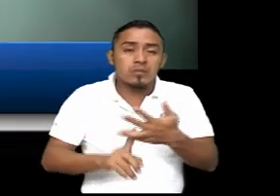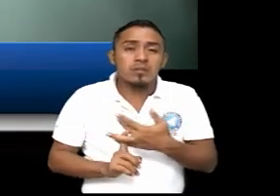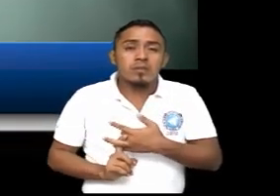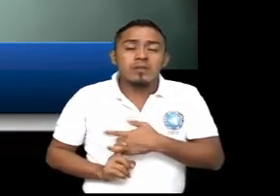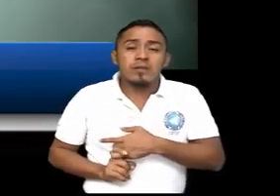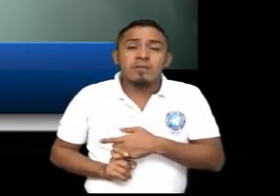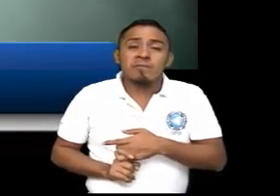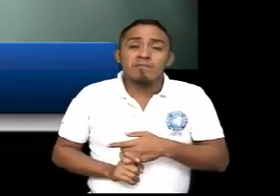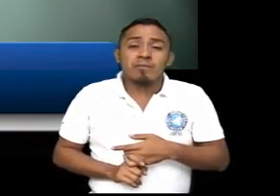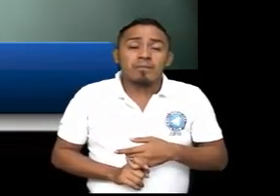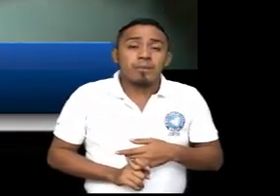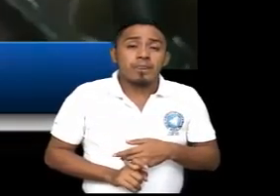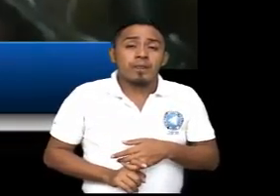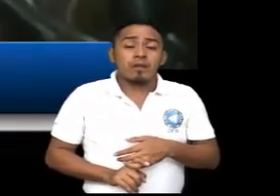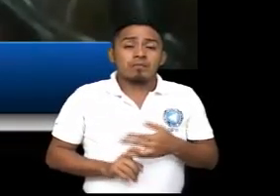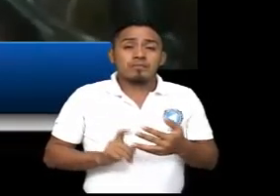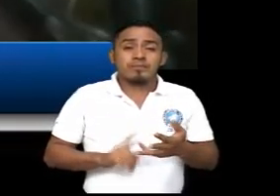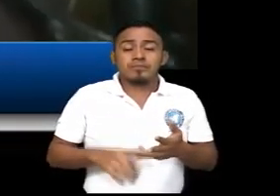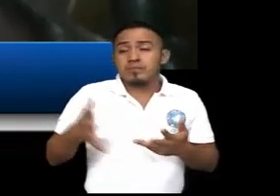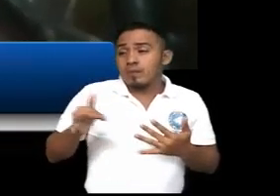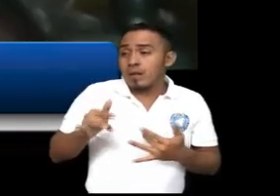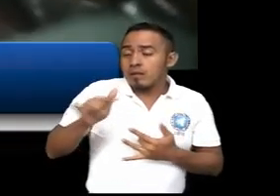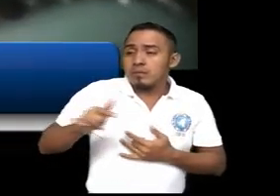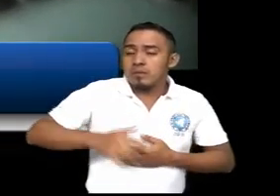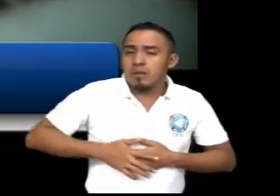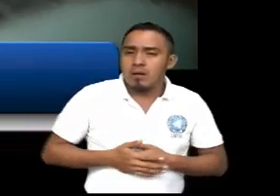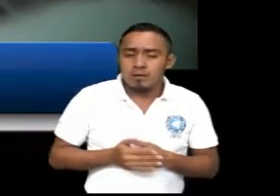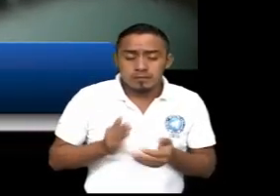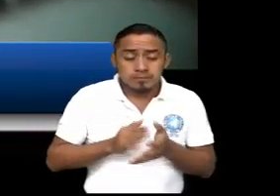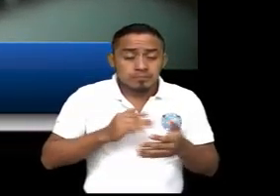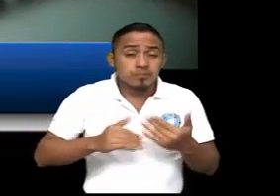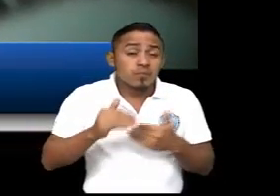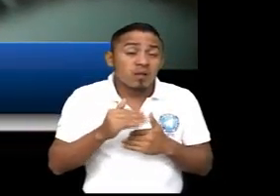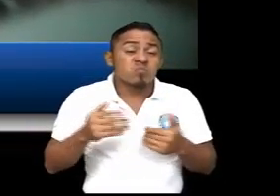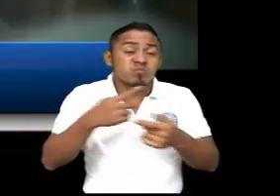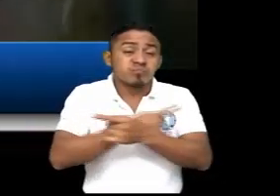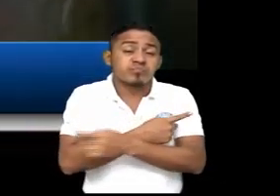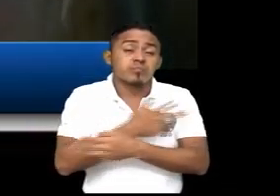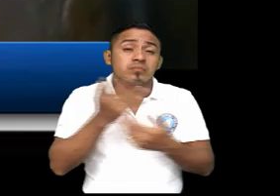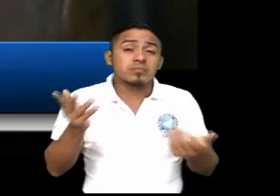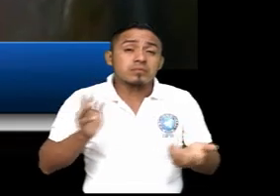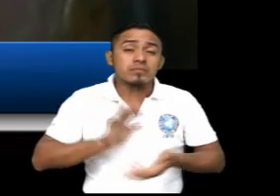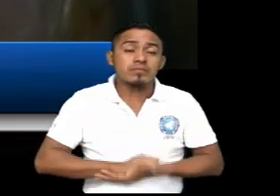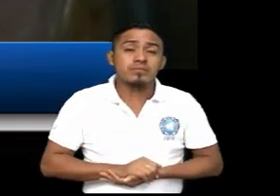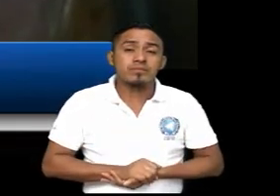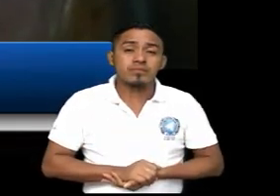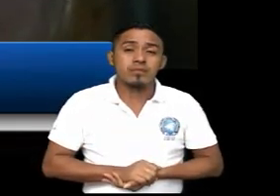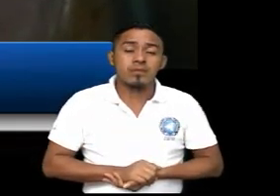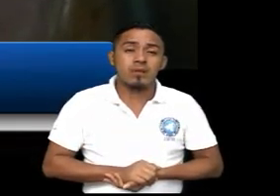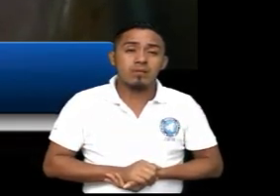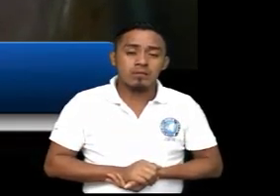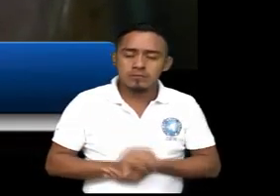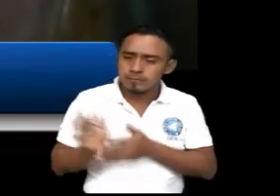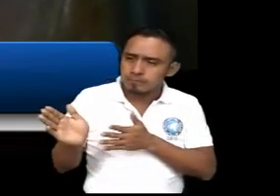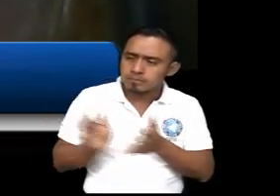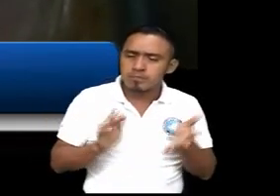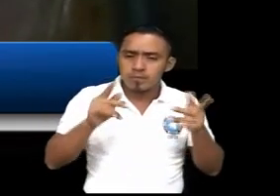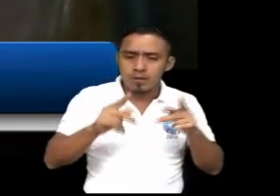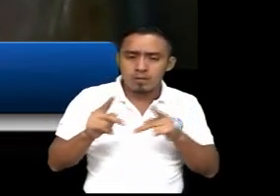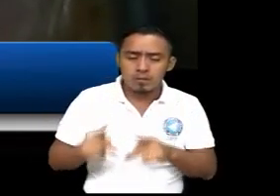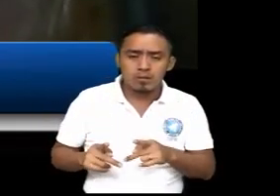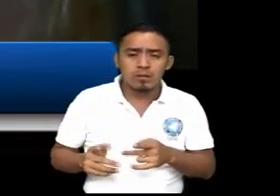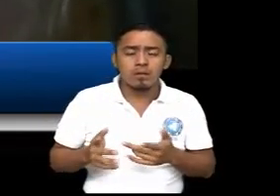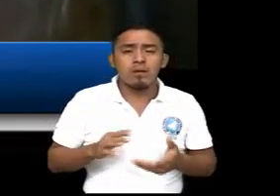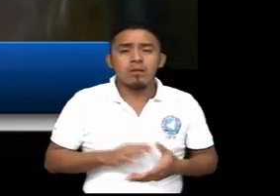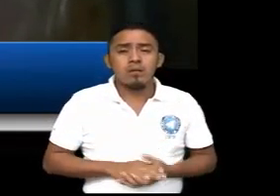Entonces ya el problema aumenta. Y ya es otro problema que ya se le asocia. Ahora, las personas que vienen a operarse por